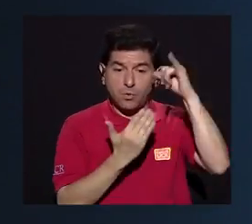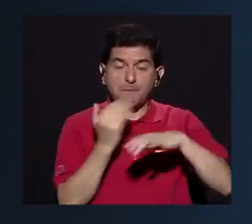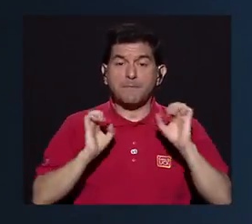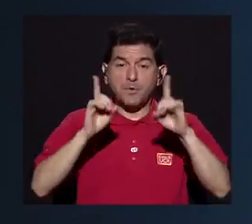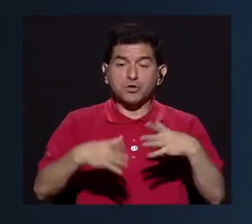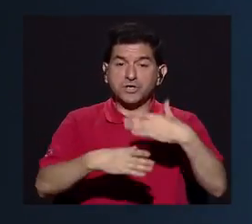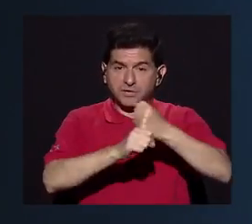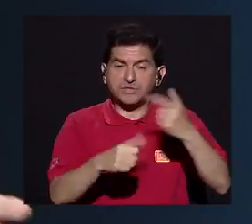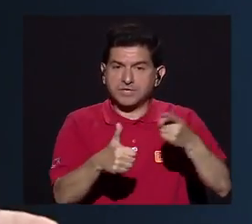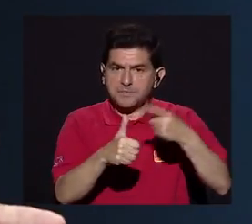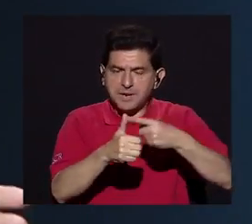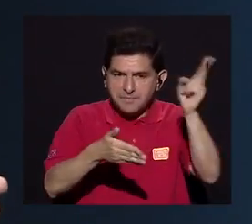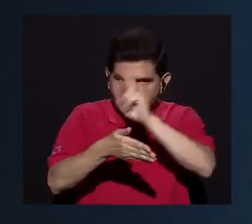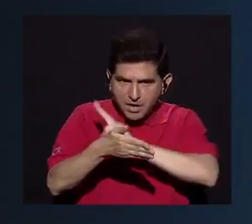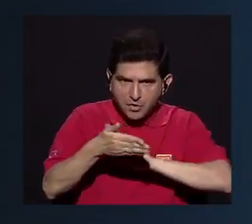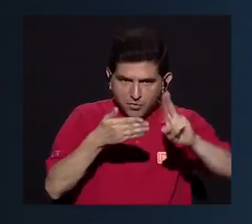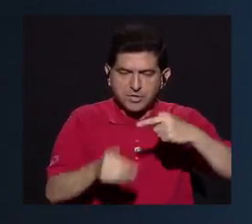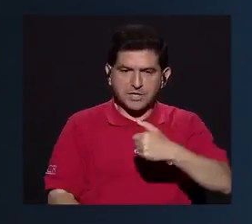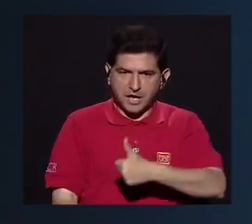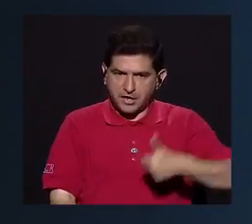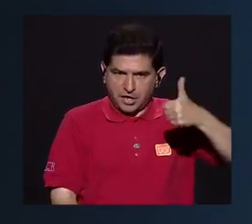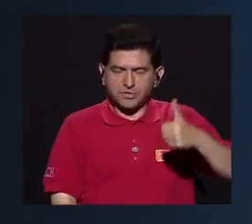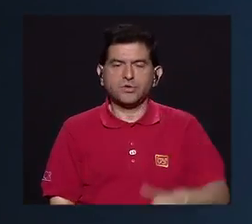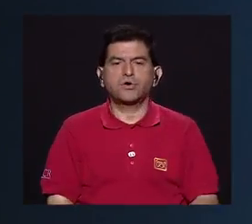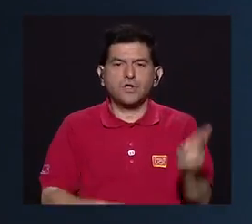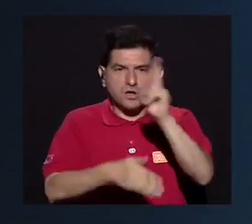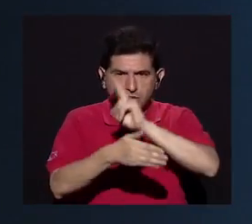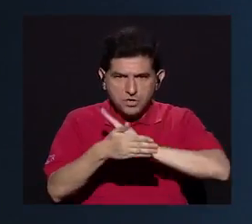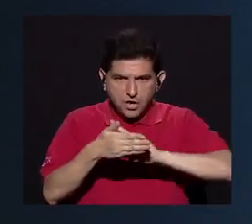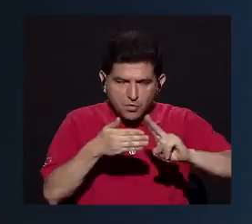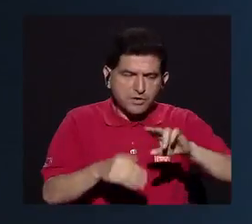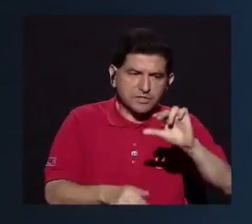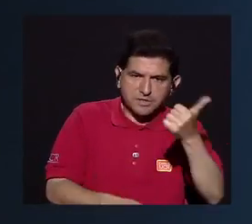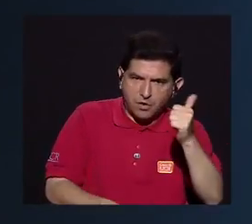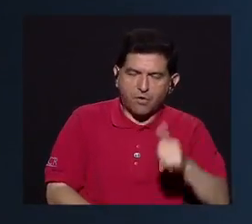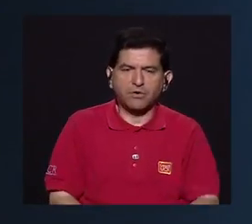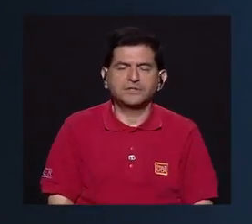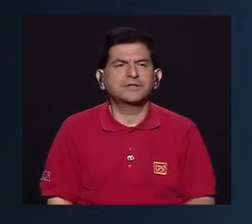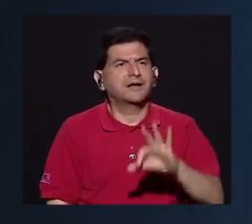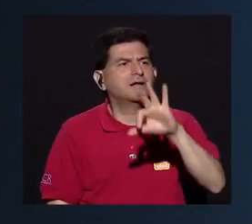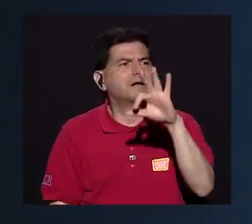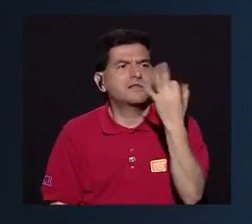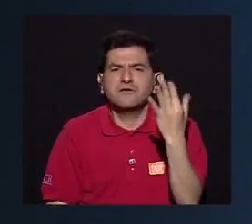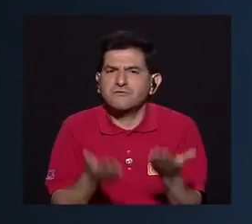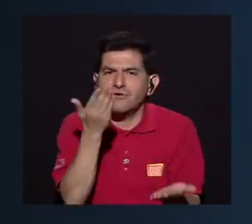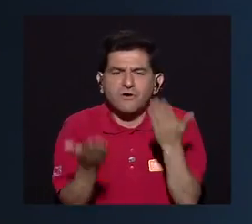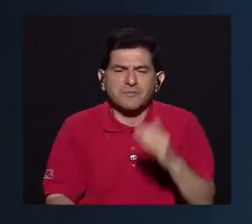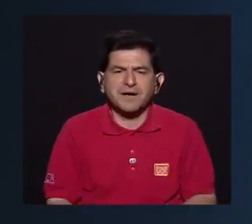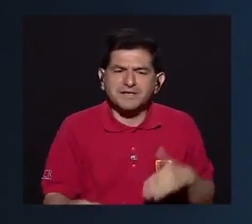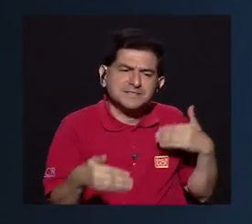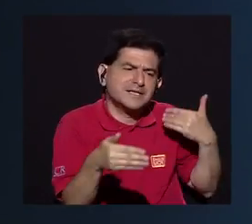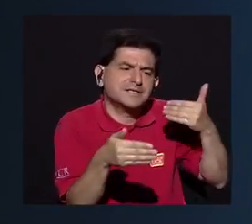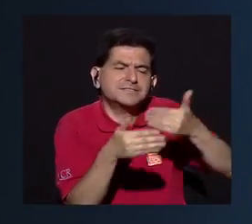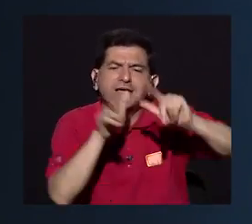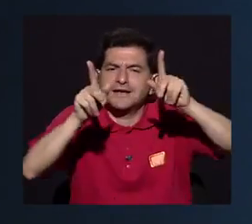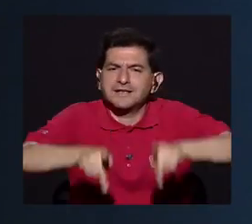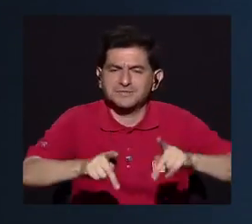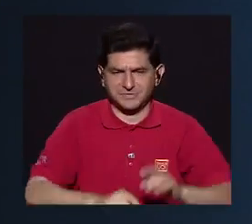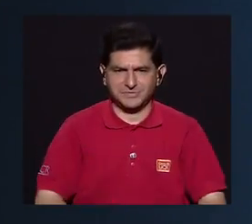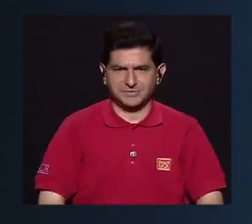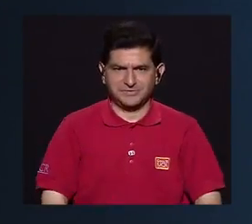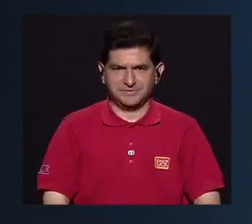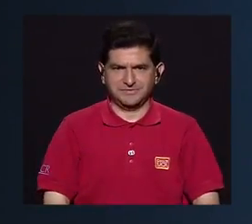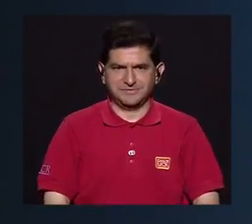educativos primero en la Universidad del Sol como rector y después en la Universidad de Aztlán también, de una manera más cercana a la gente